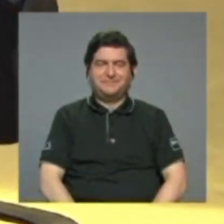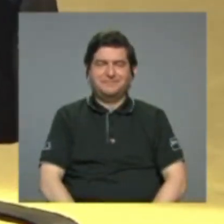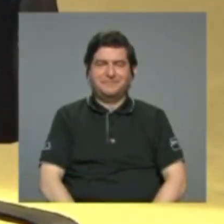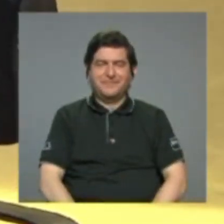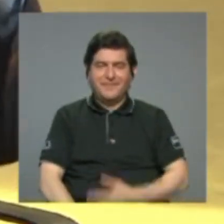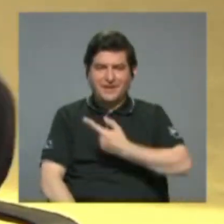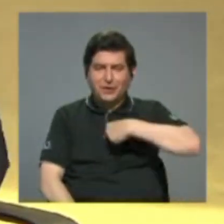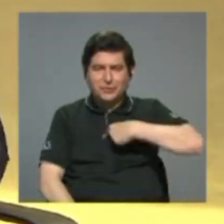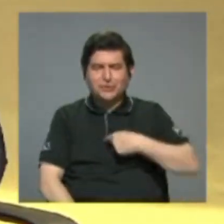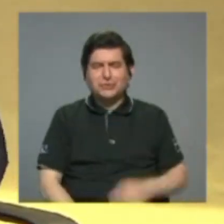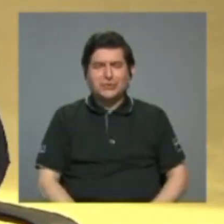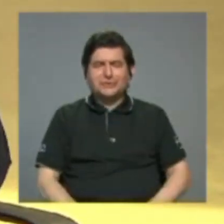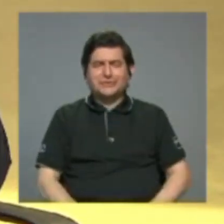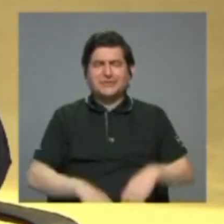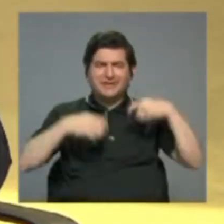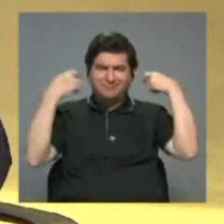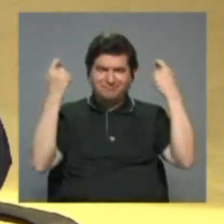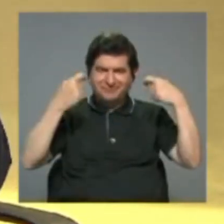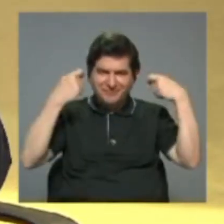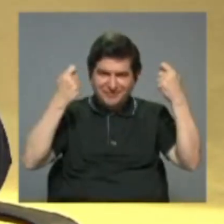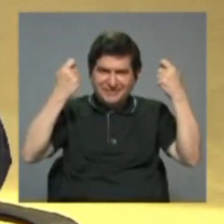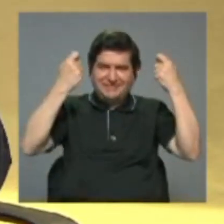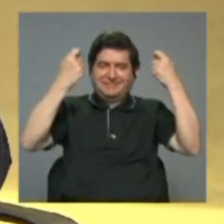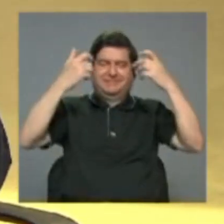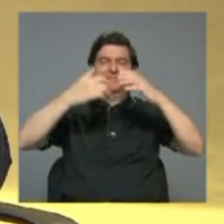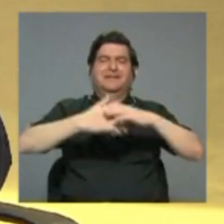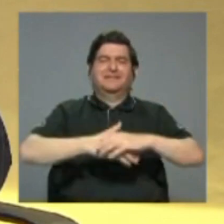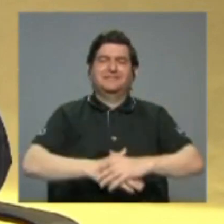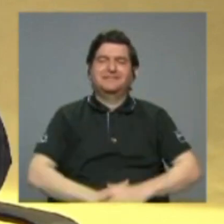celebrando esta